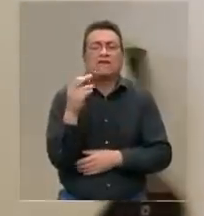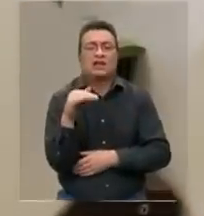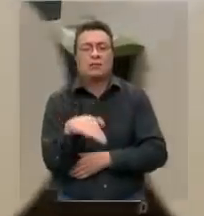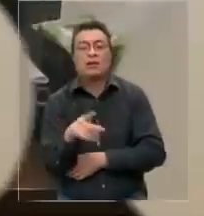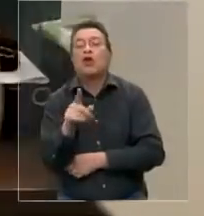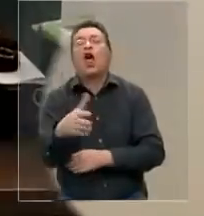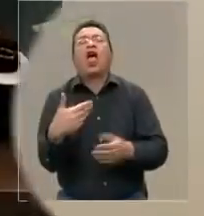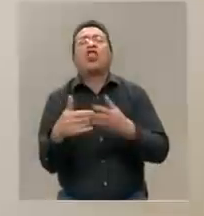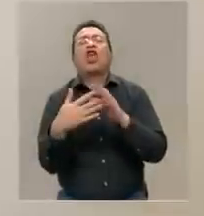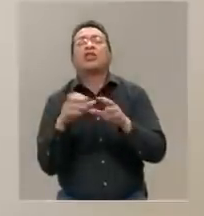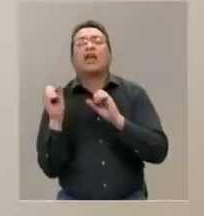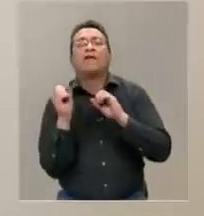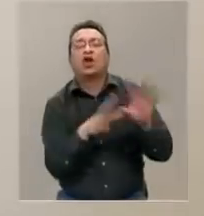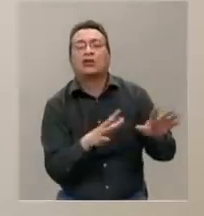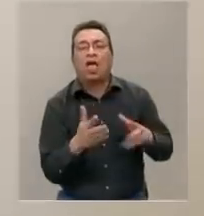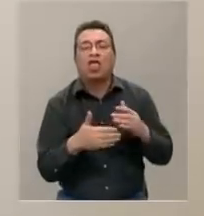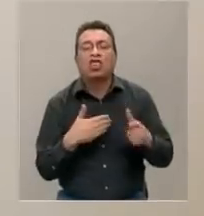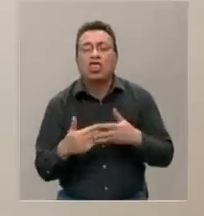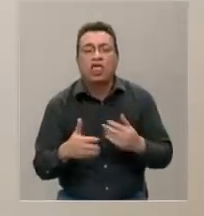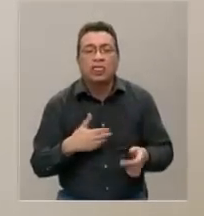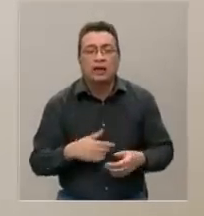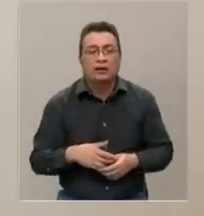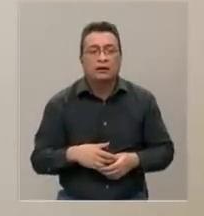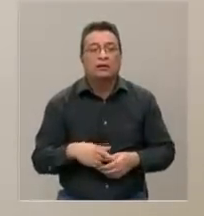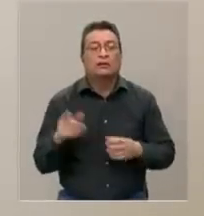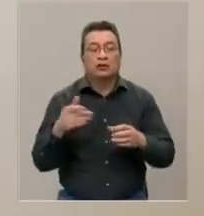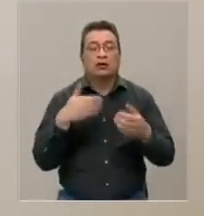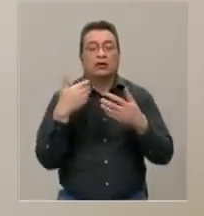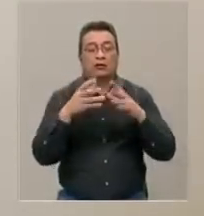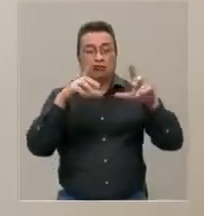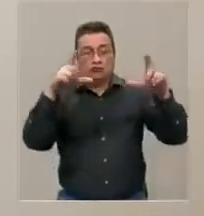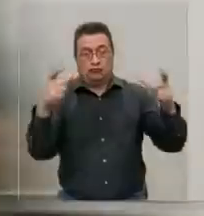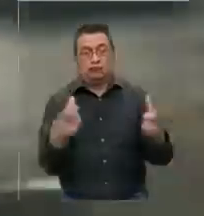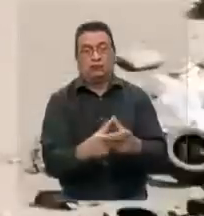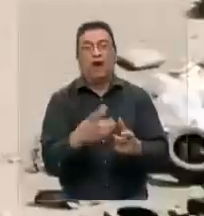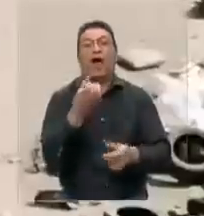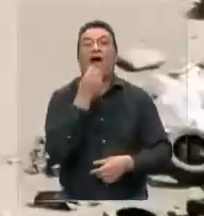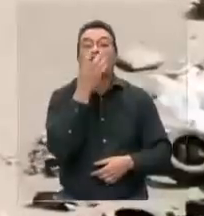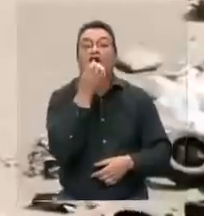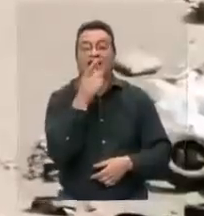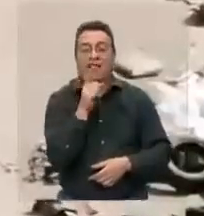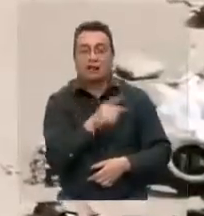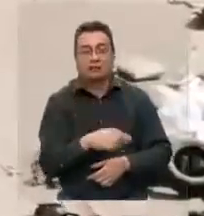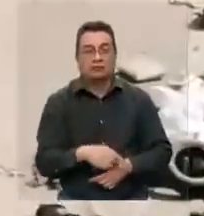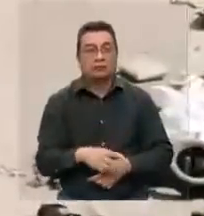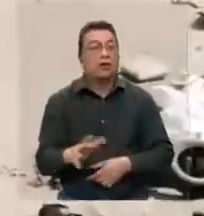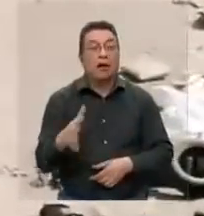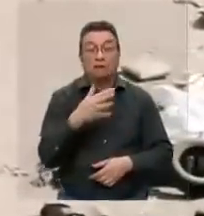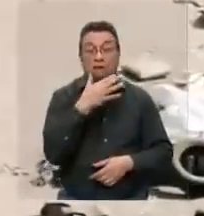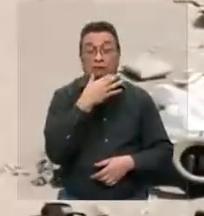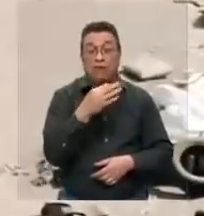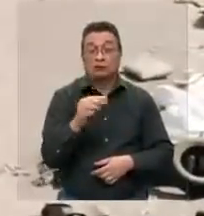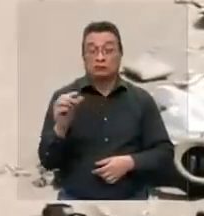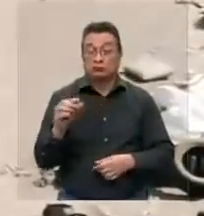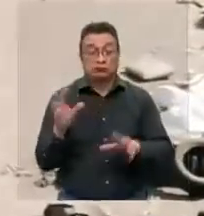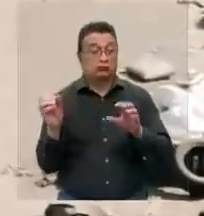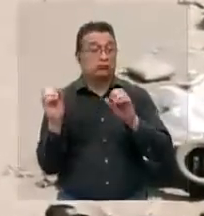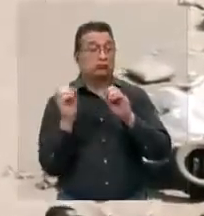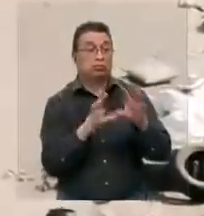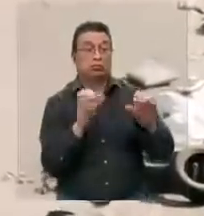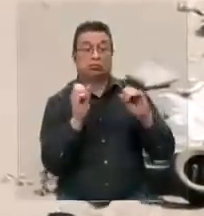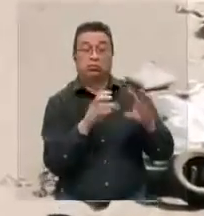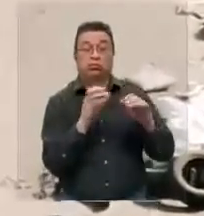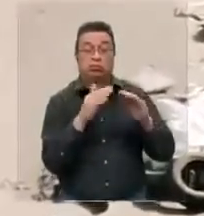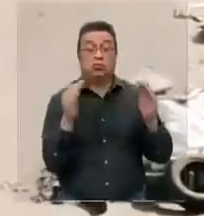dónde se lo llevan? El botadero de la ría. Así de fácil y barato es deshacerse de los